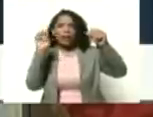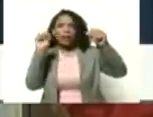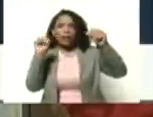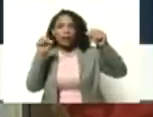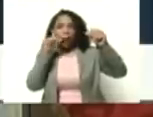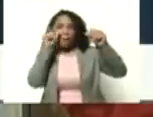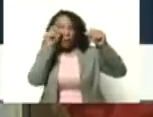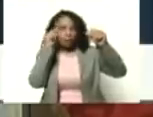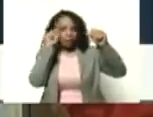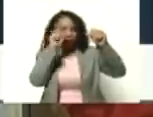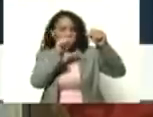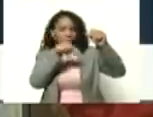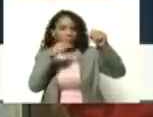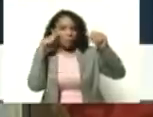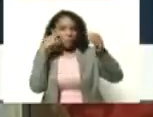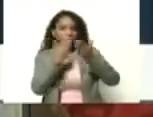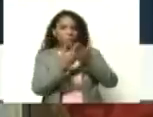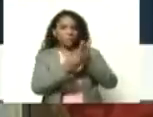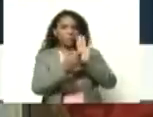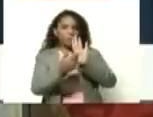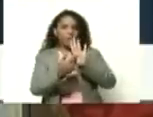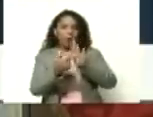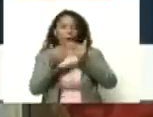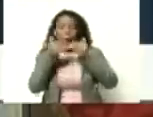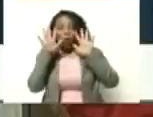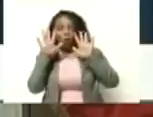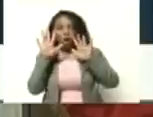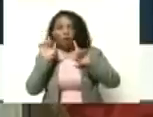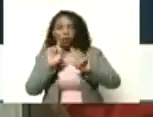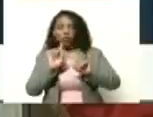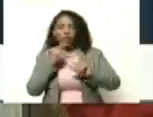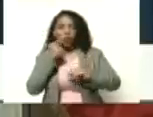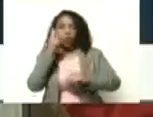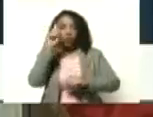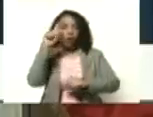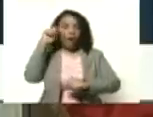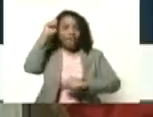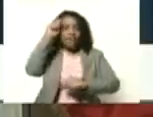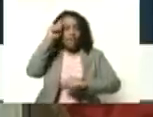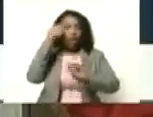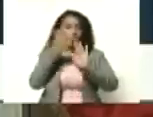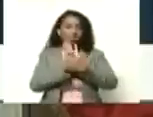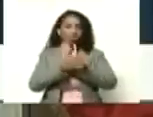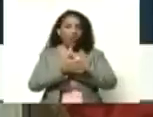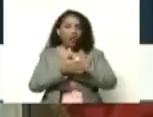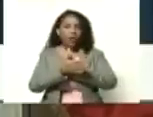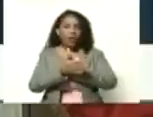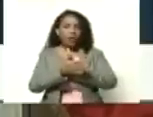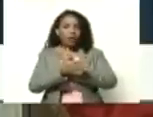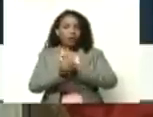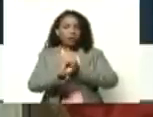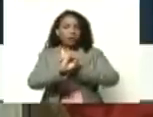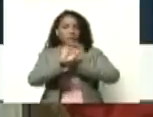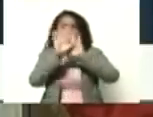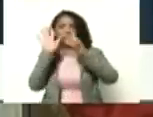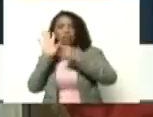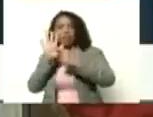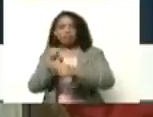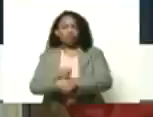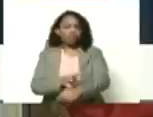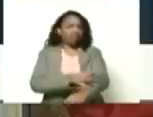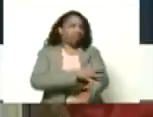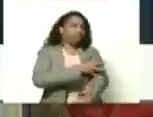vamos a presentar por ahora no ya digo cuando un vídeo revelador estremecedor